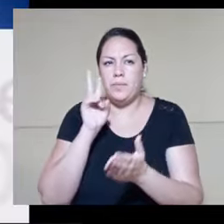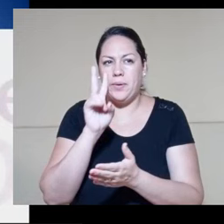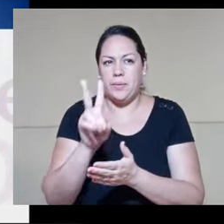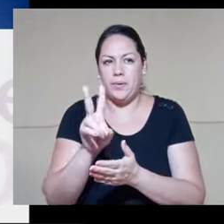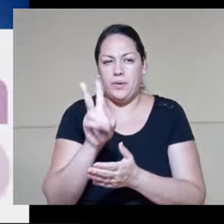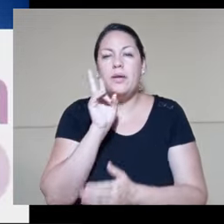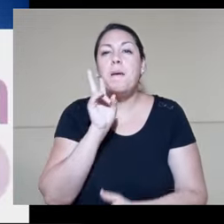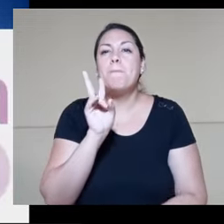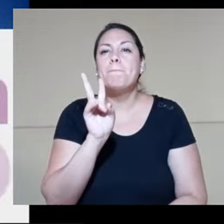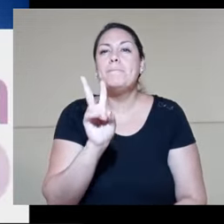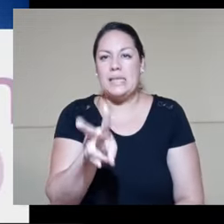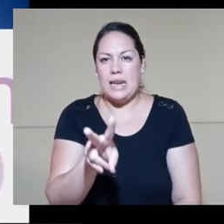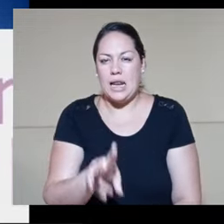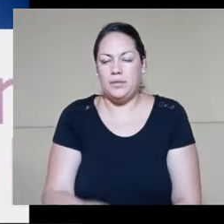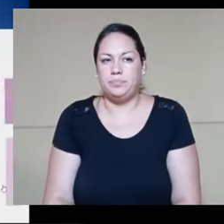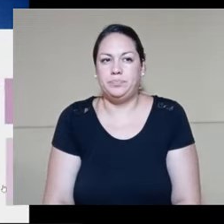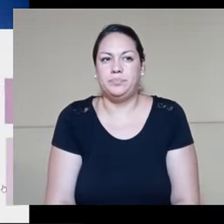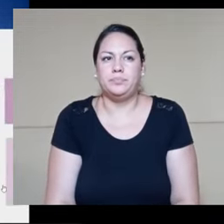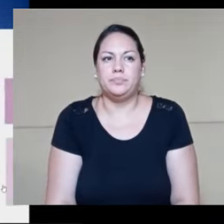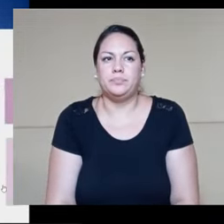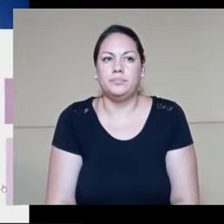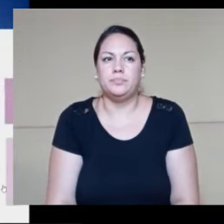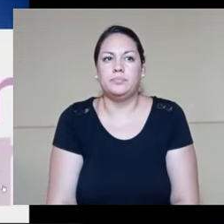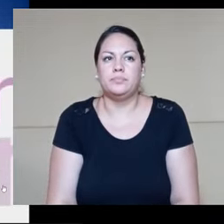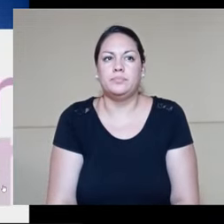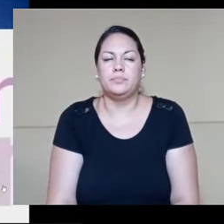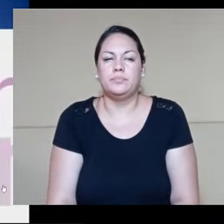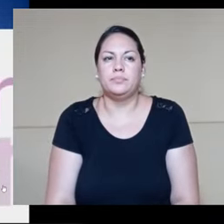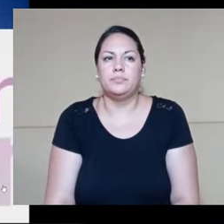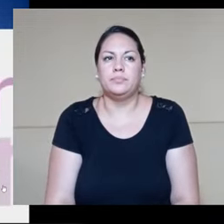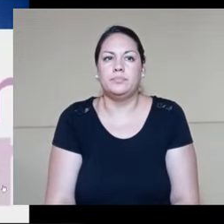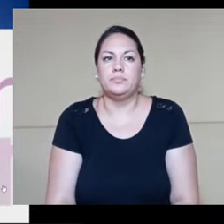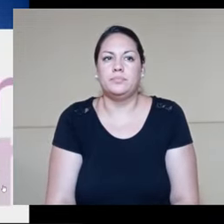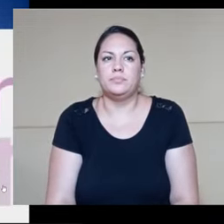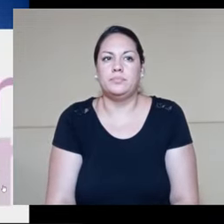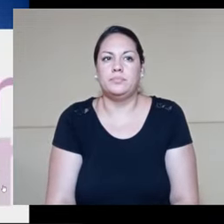Sí, profe. Mírenlo ahora.